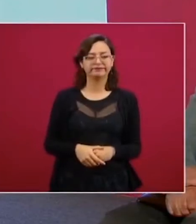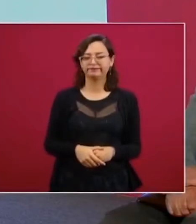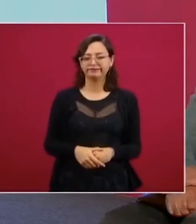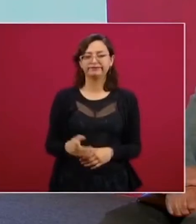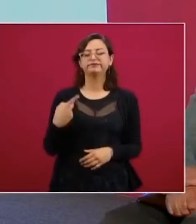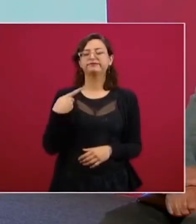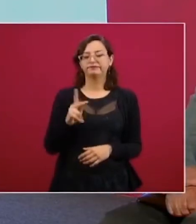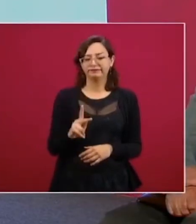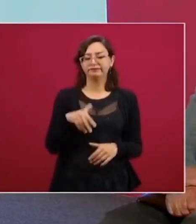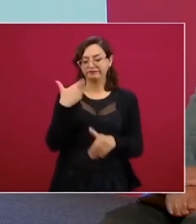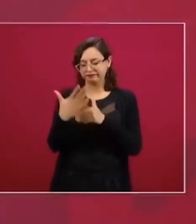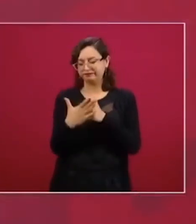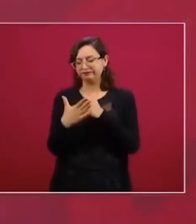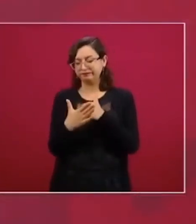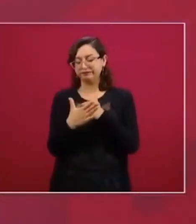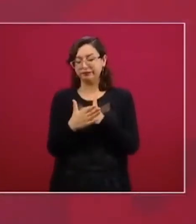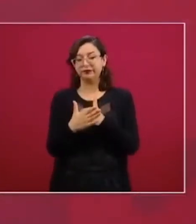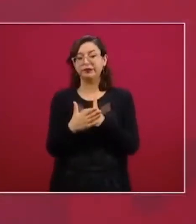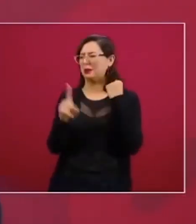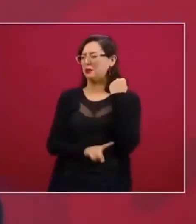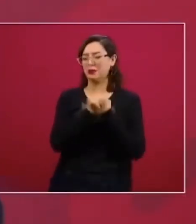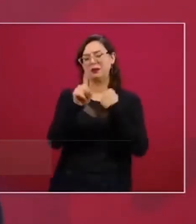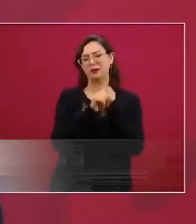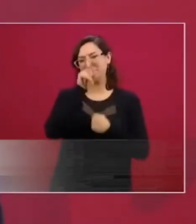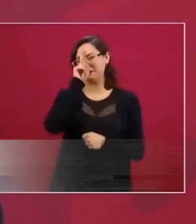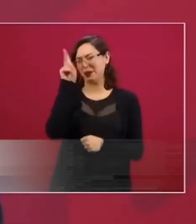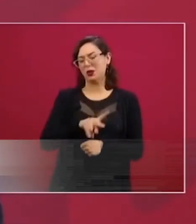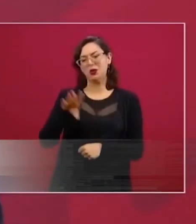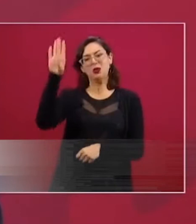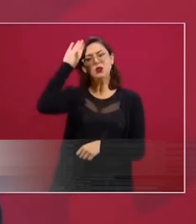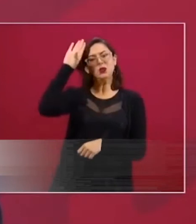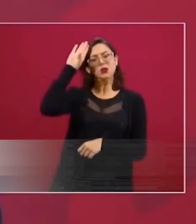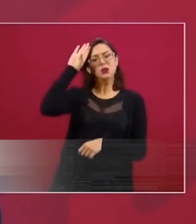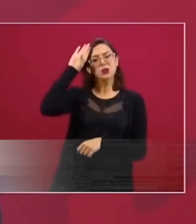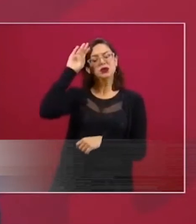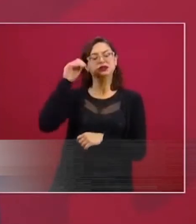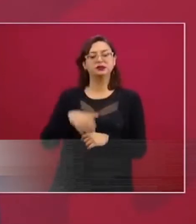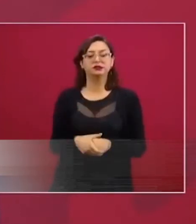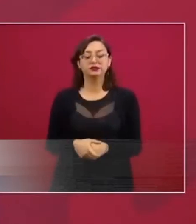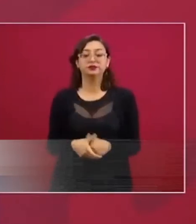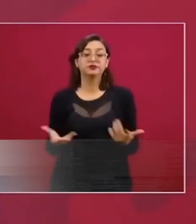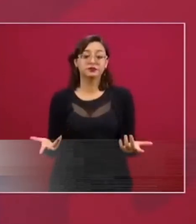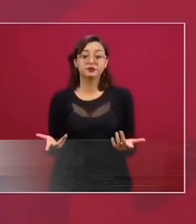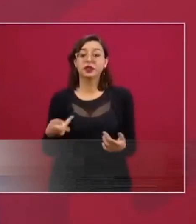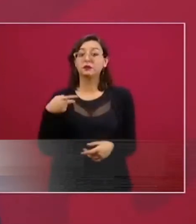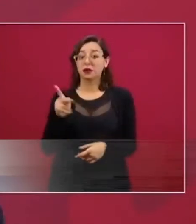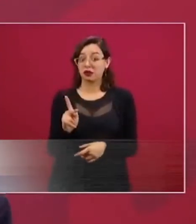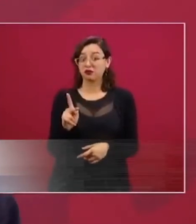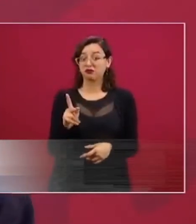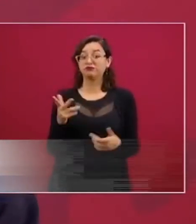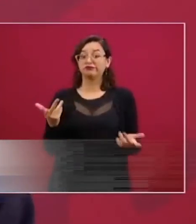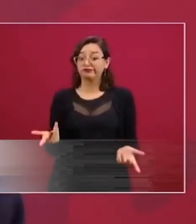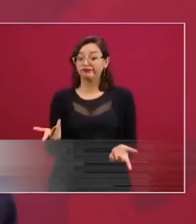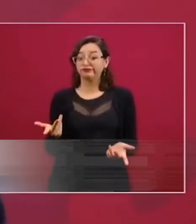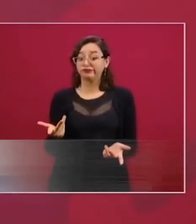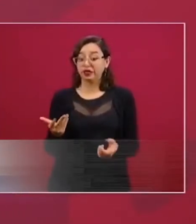deben hacer cumplir la jornada nacional de sana distancia vienen como también ya lo ha señalado el presidente momentos difíciles no